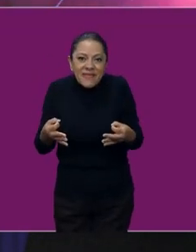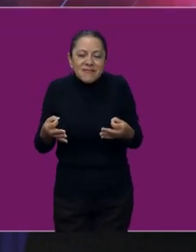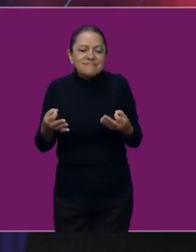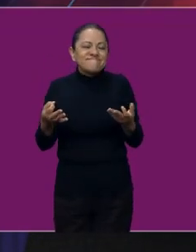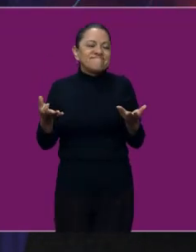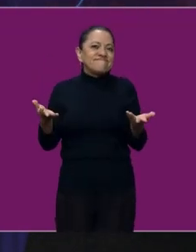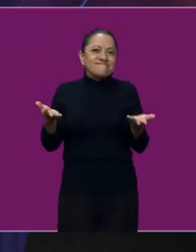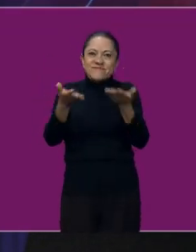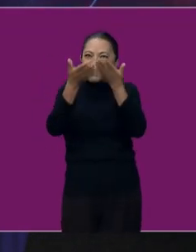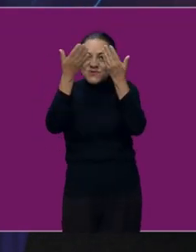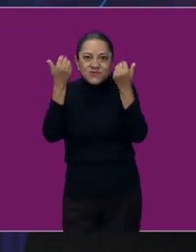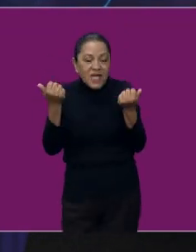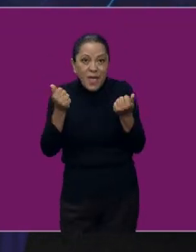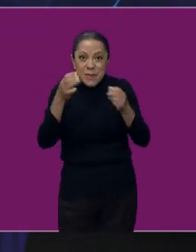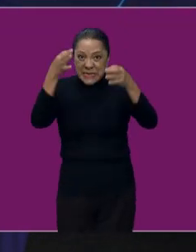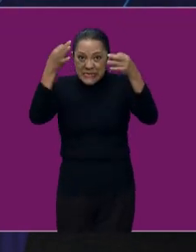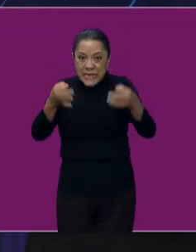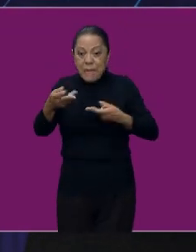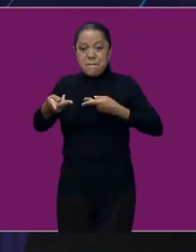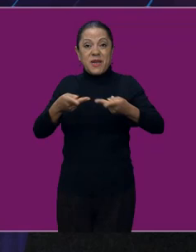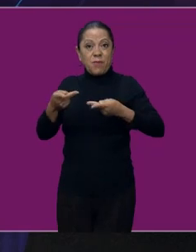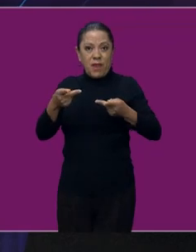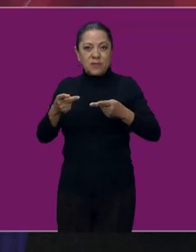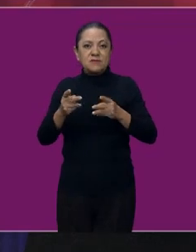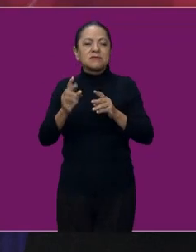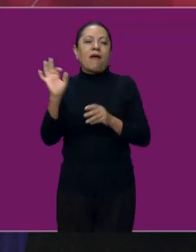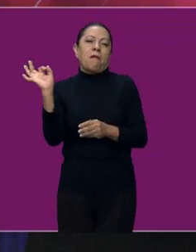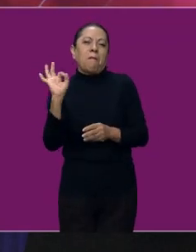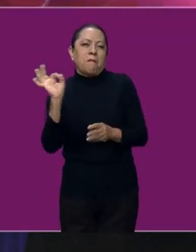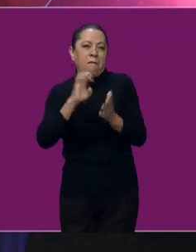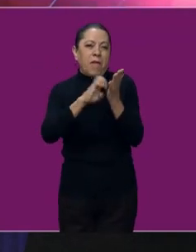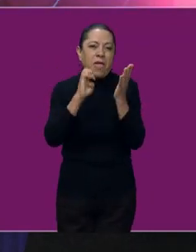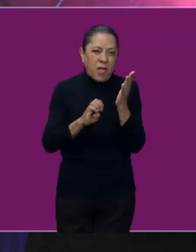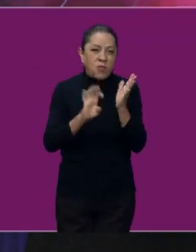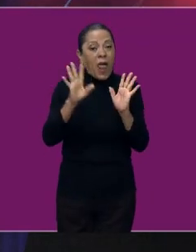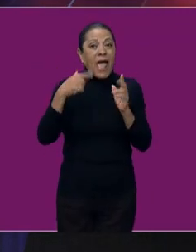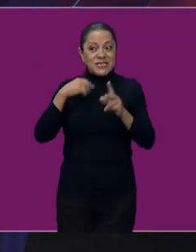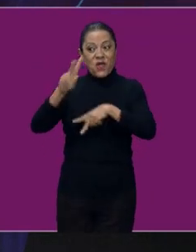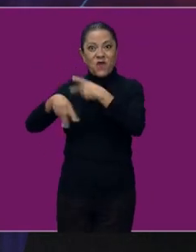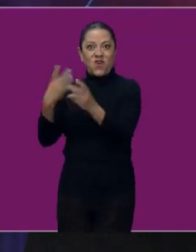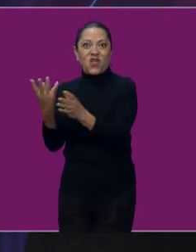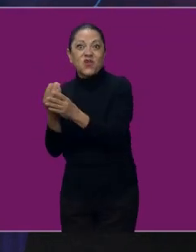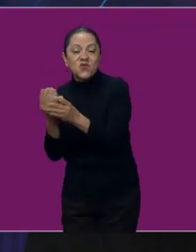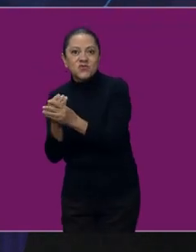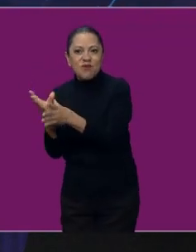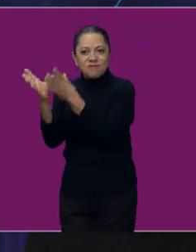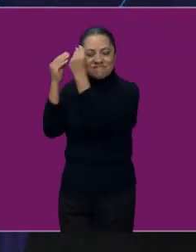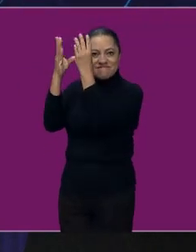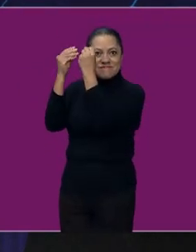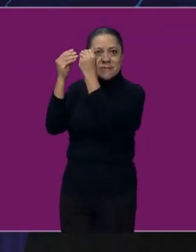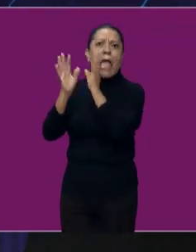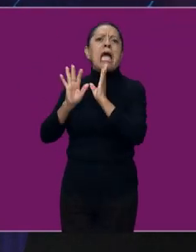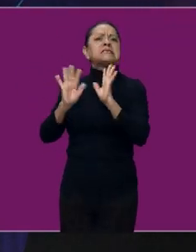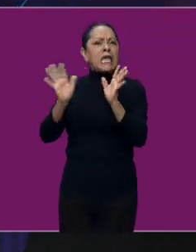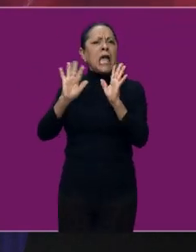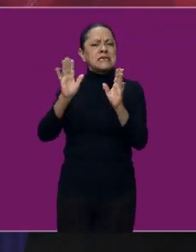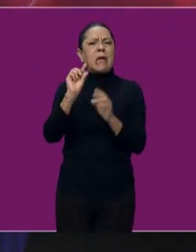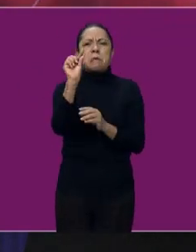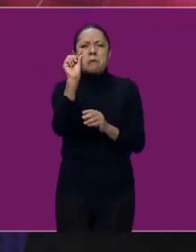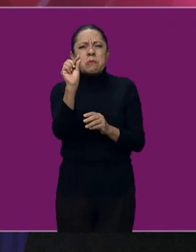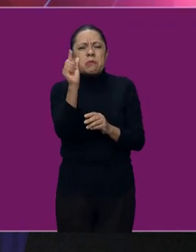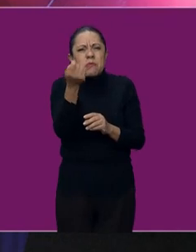la lengua puede que yo fui a un curso aprendí un poco de vocabulario y digo ya sé ahora yo quiero enseñarlo